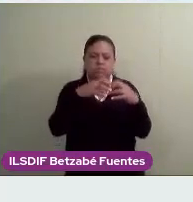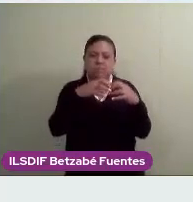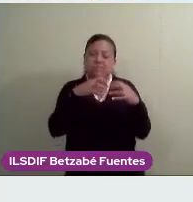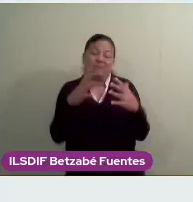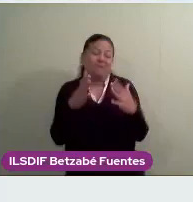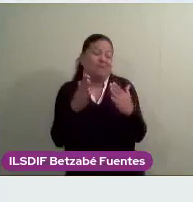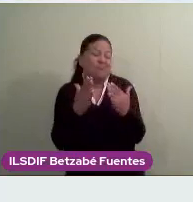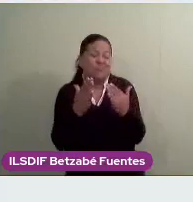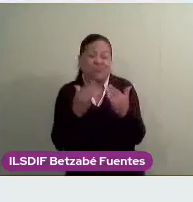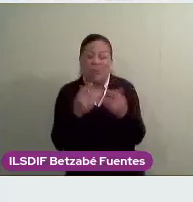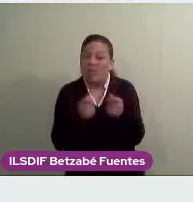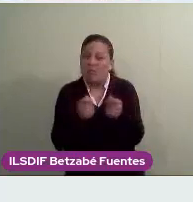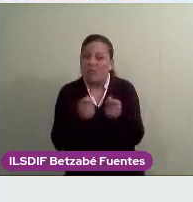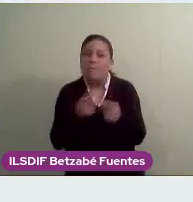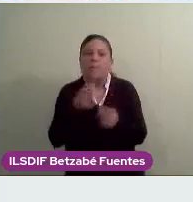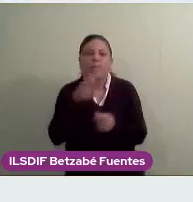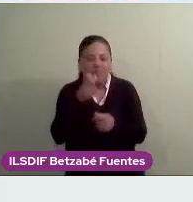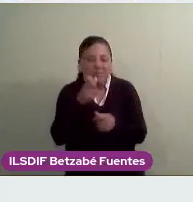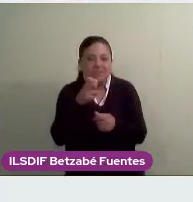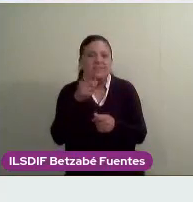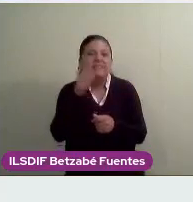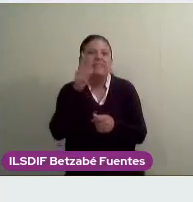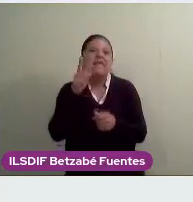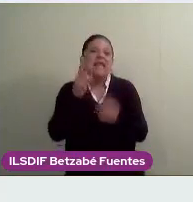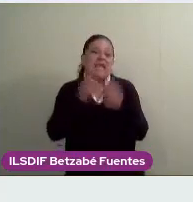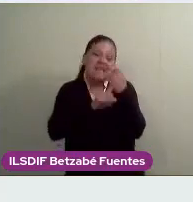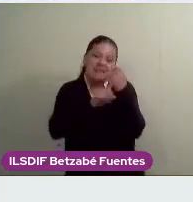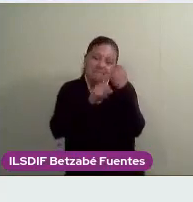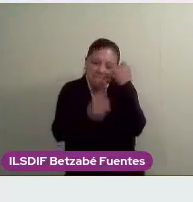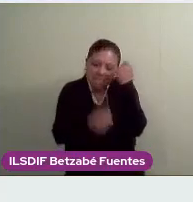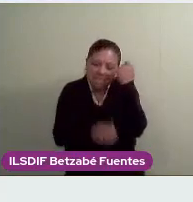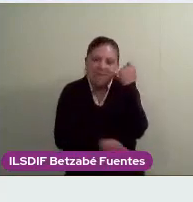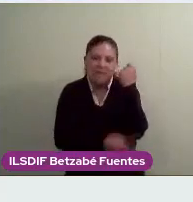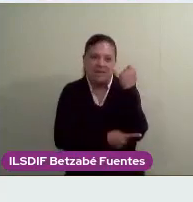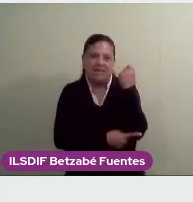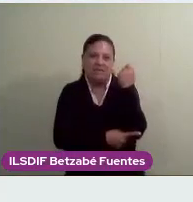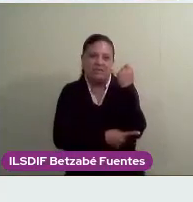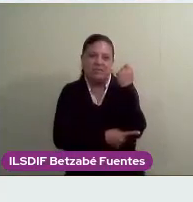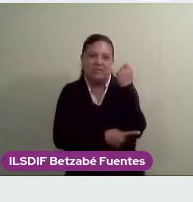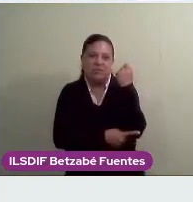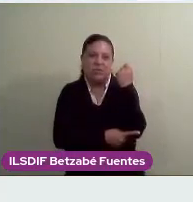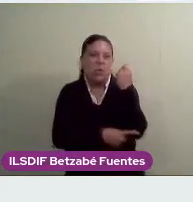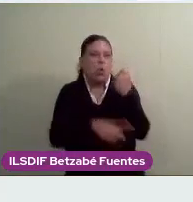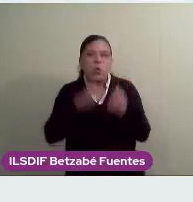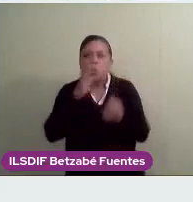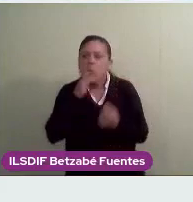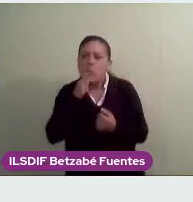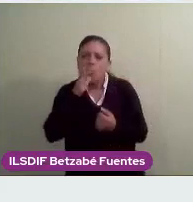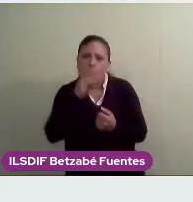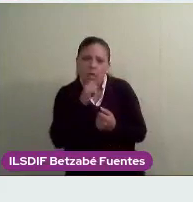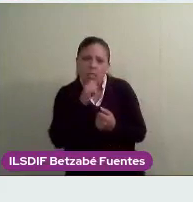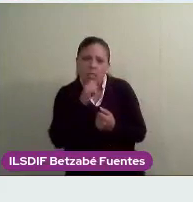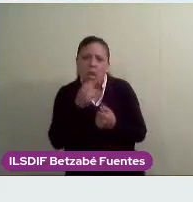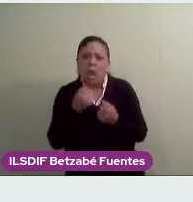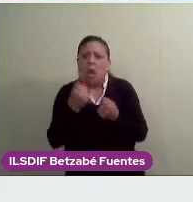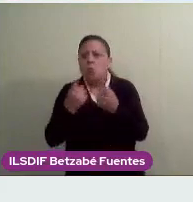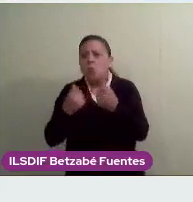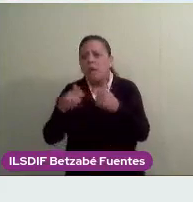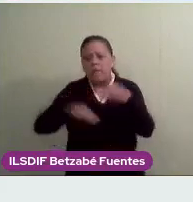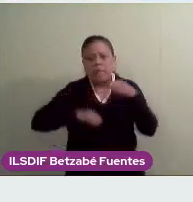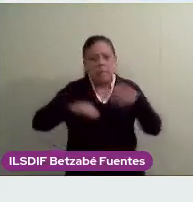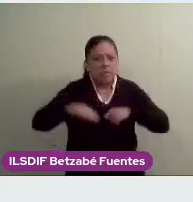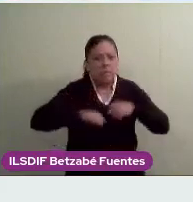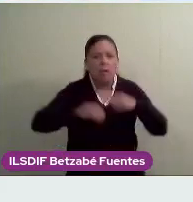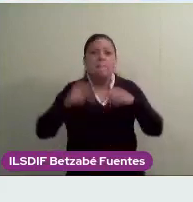a las mujeres embarazadas que no hagan algunas actividades riesgosas, más que nada por